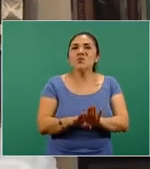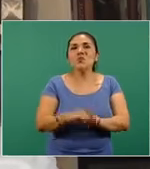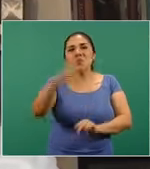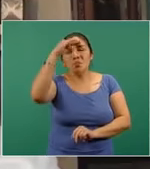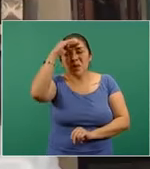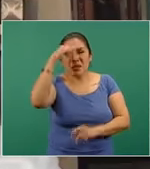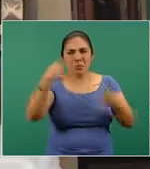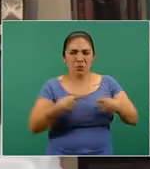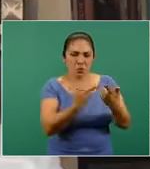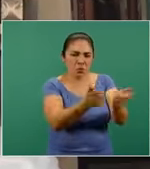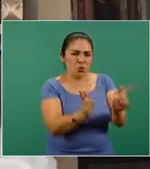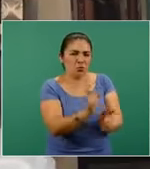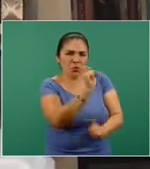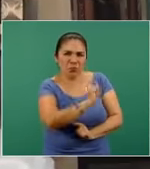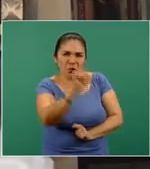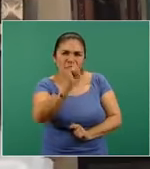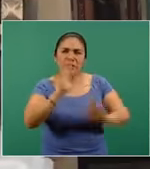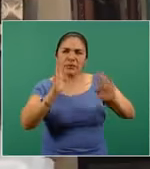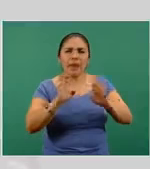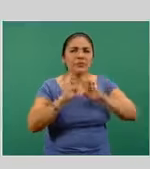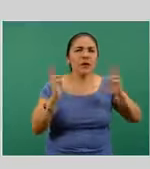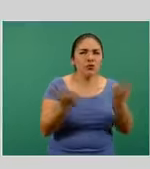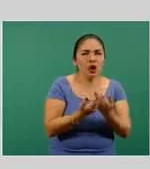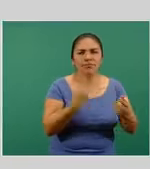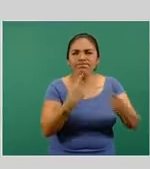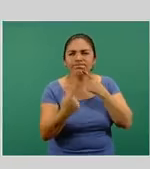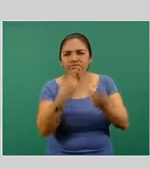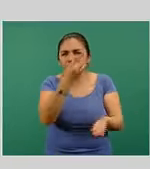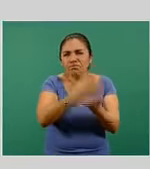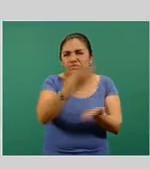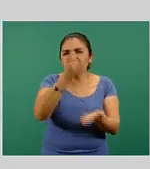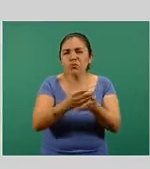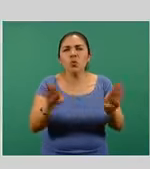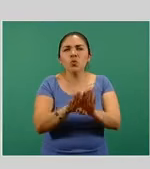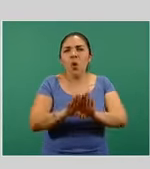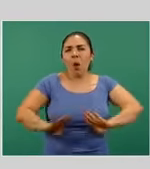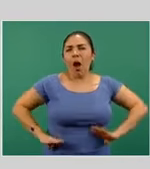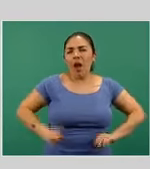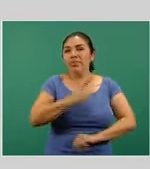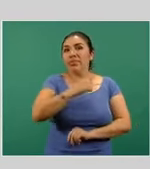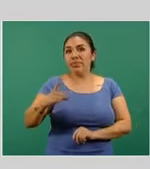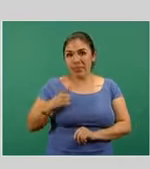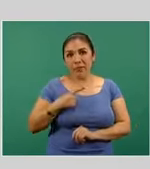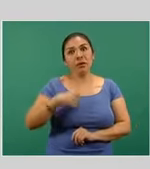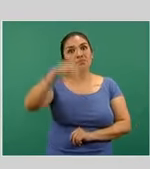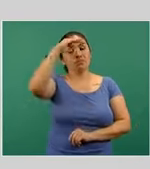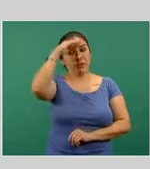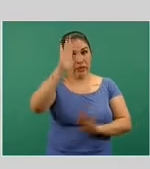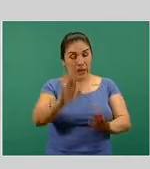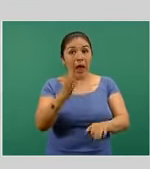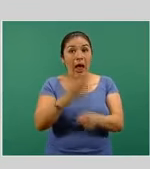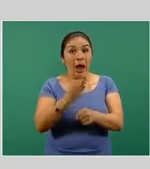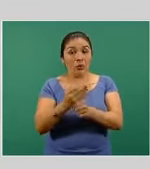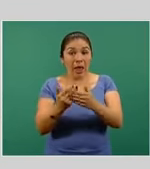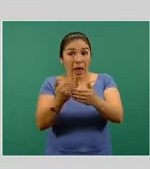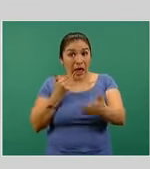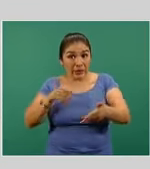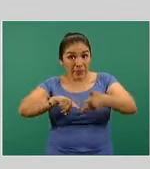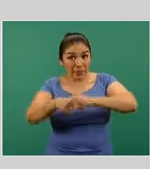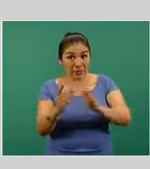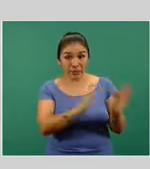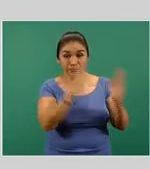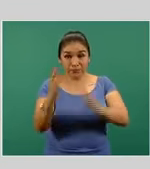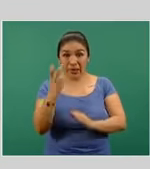de profesionales nos hemos reunido y hemos identificado algunas posturas que se tienen que tomar. Y quiero, antes de pasar a